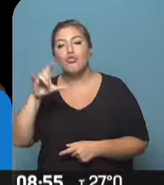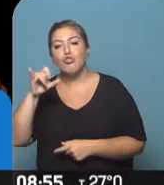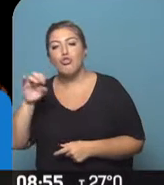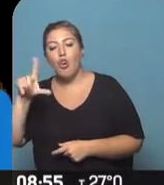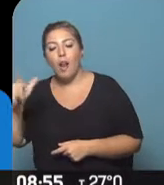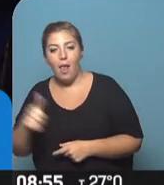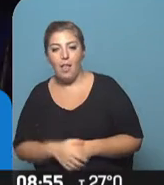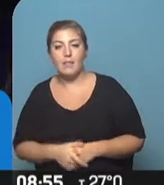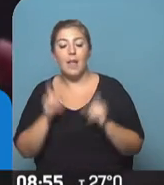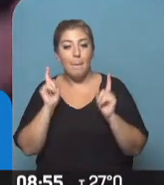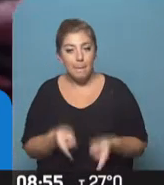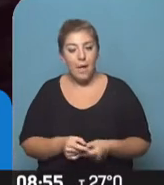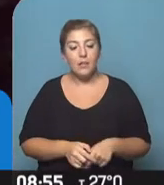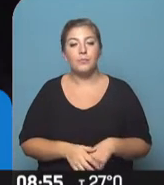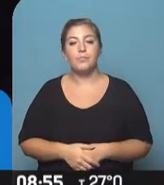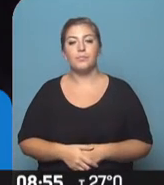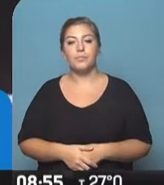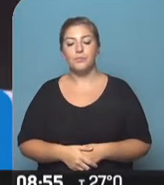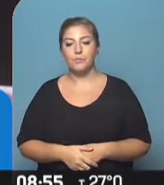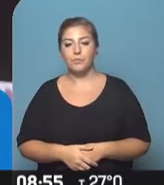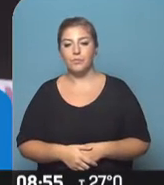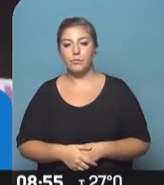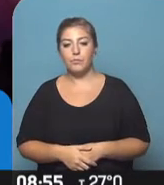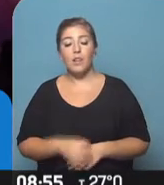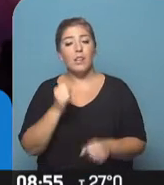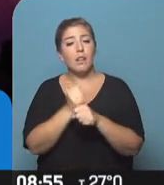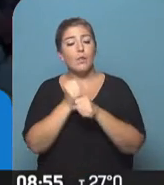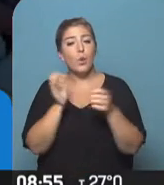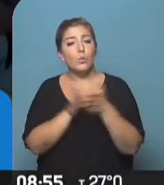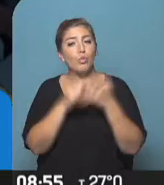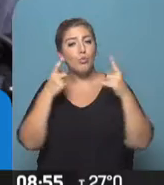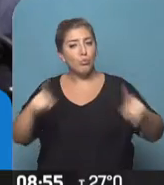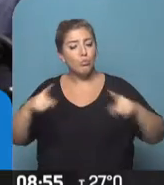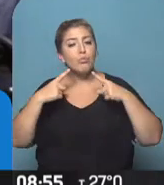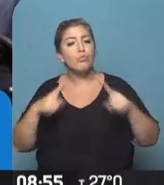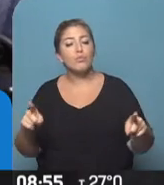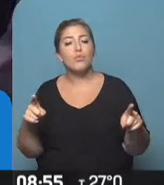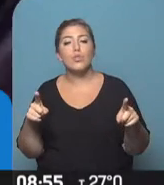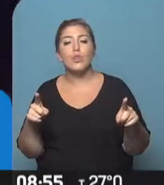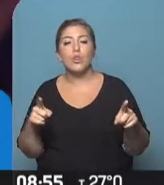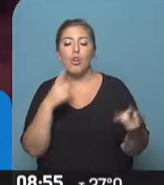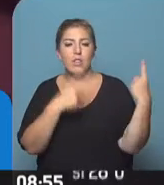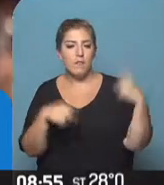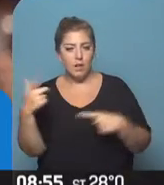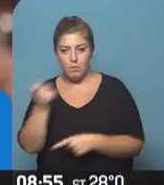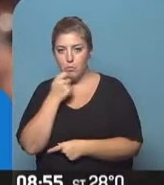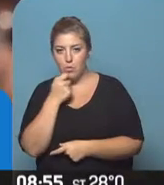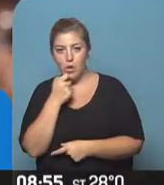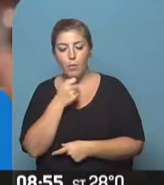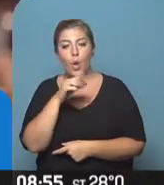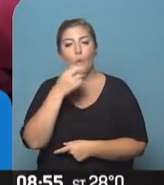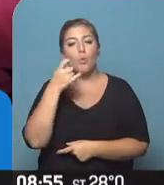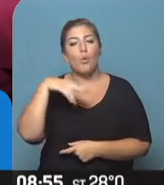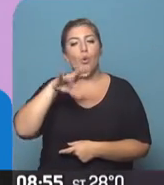años. Pablo Agri, al frente de la Camerata Argentina, trabajó junto a músicos muy diversos como Bruno